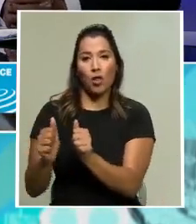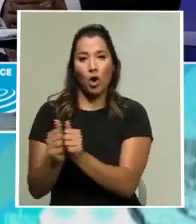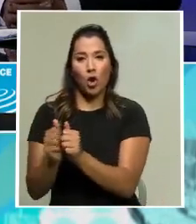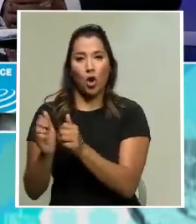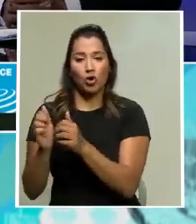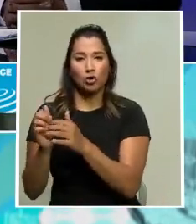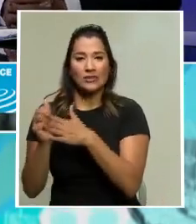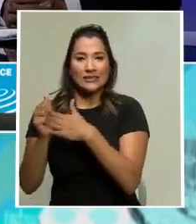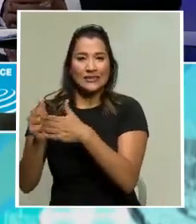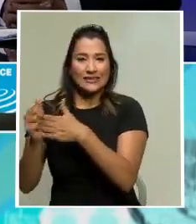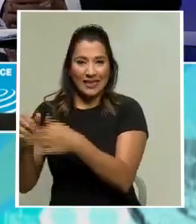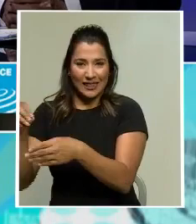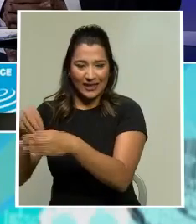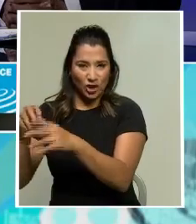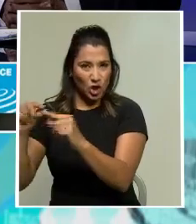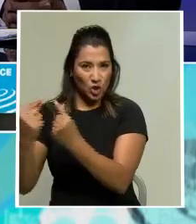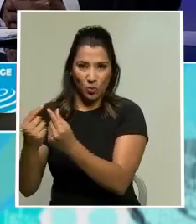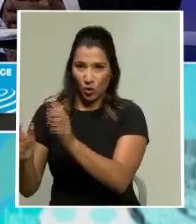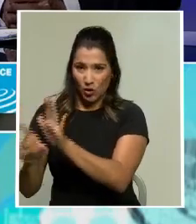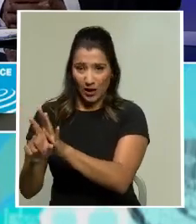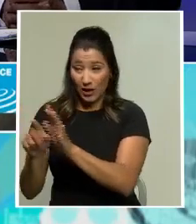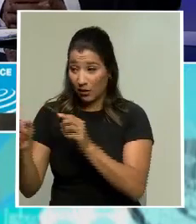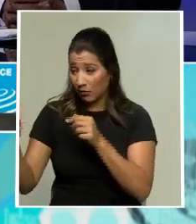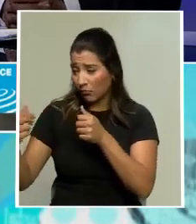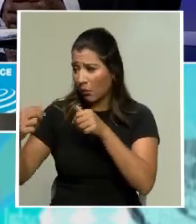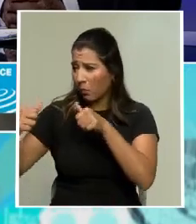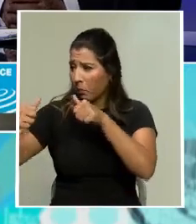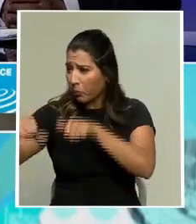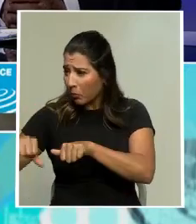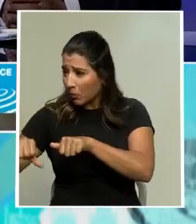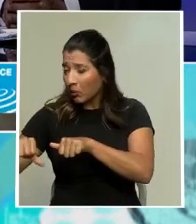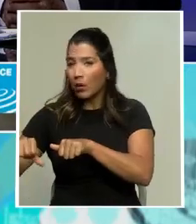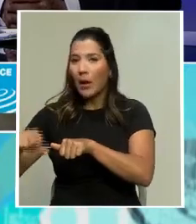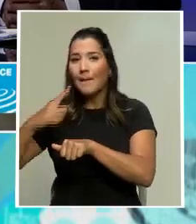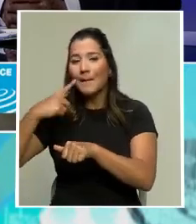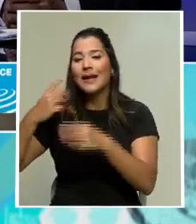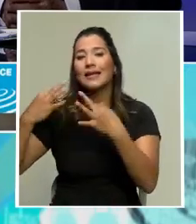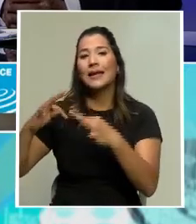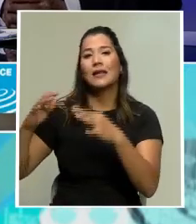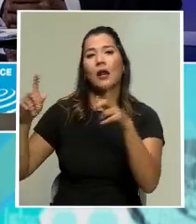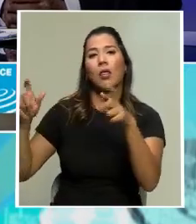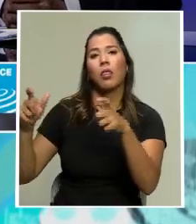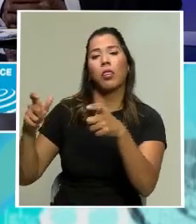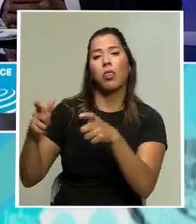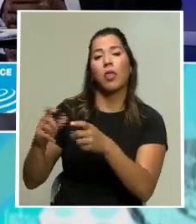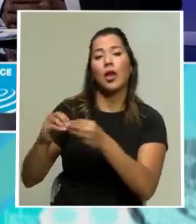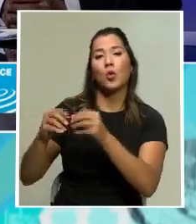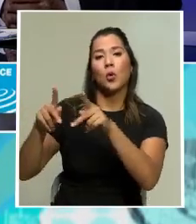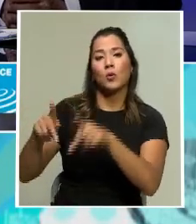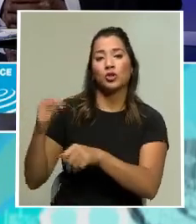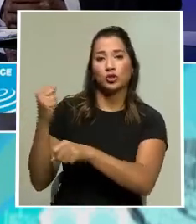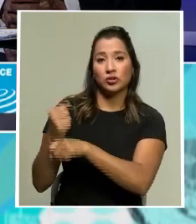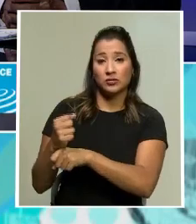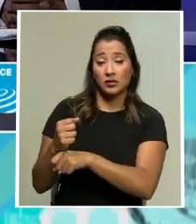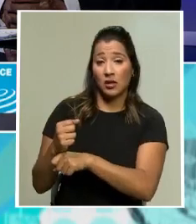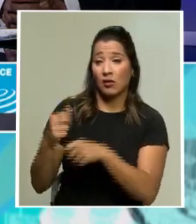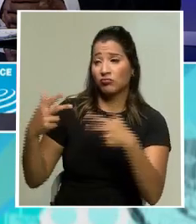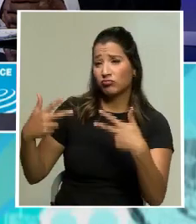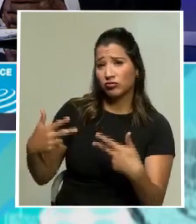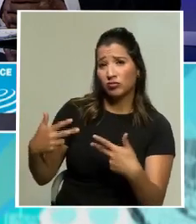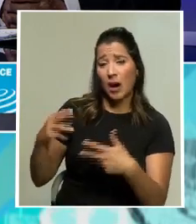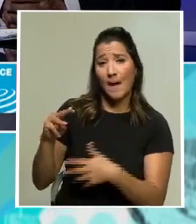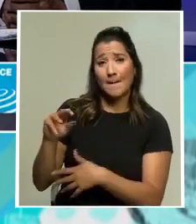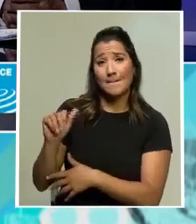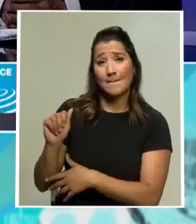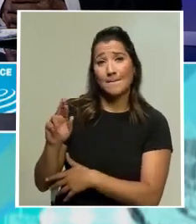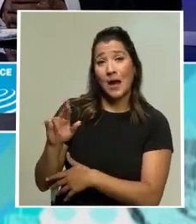eso. Las maras tienen esa capacidad. De regular tan finamente,